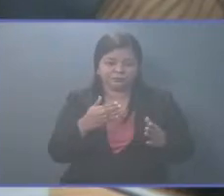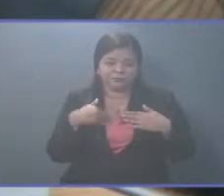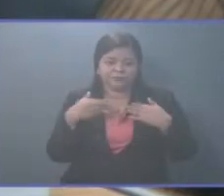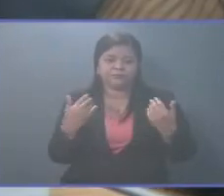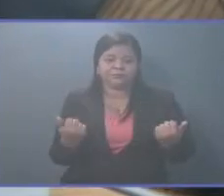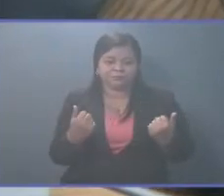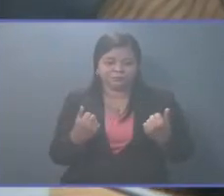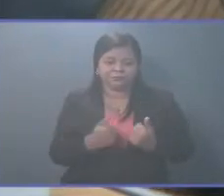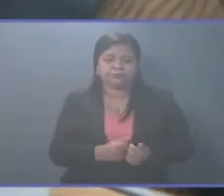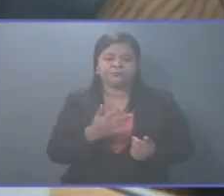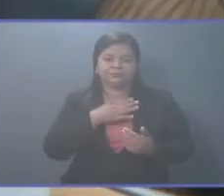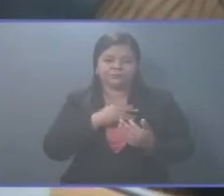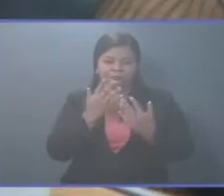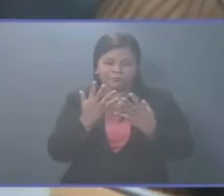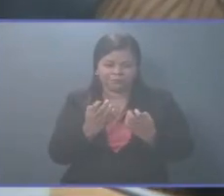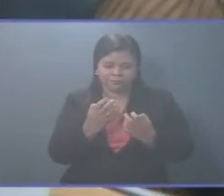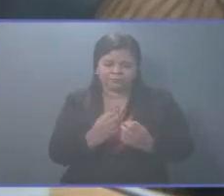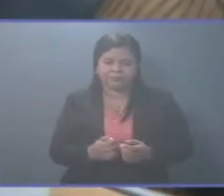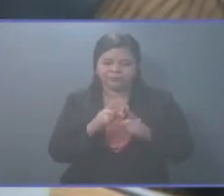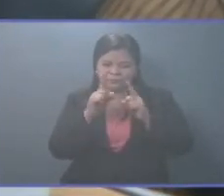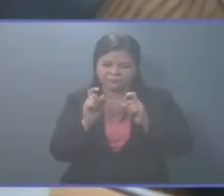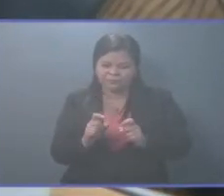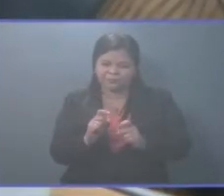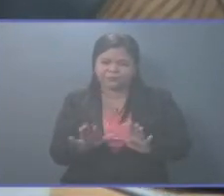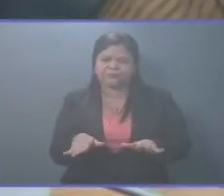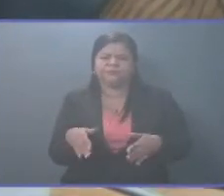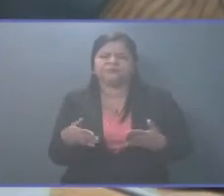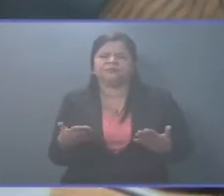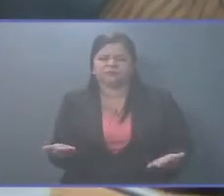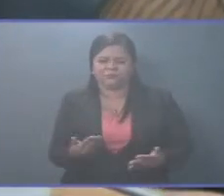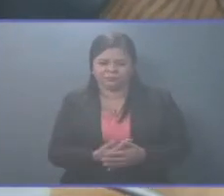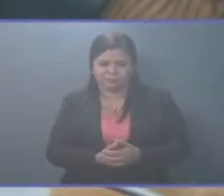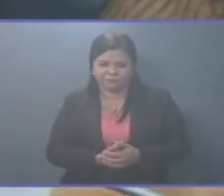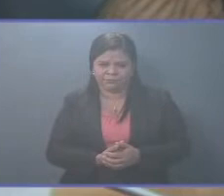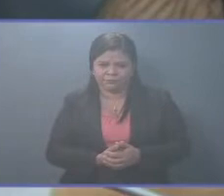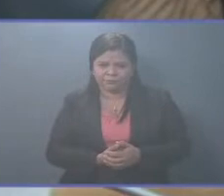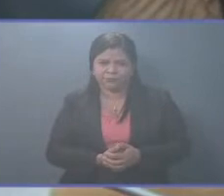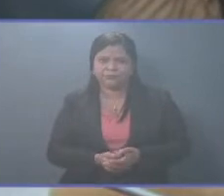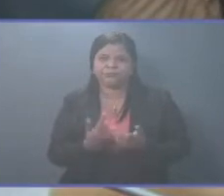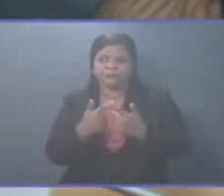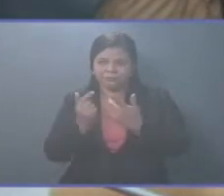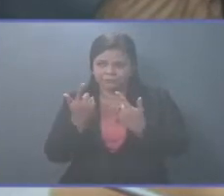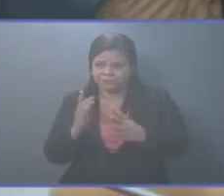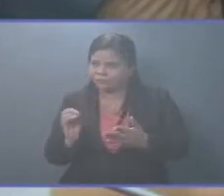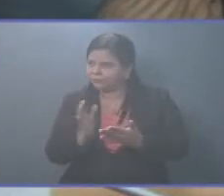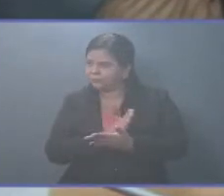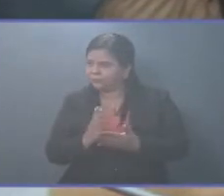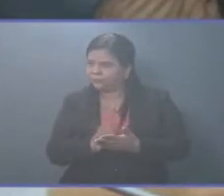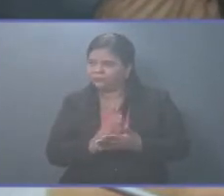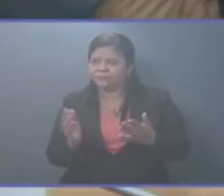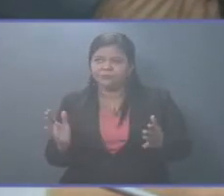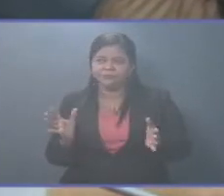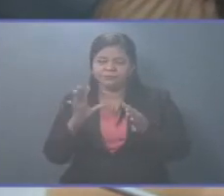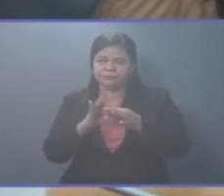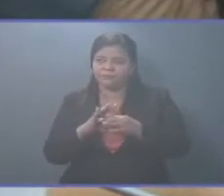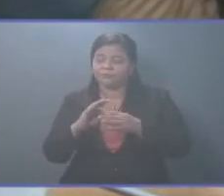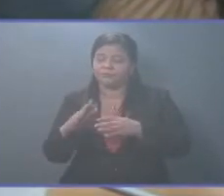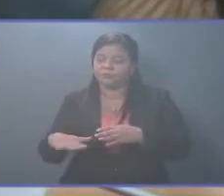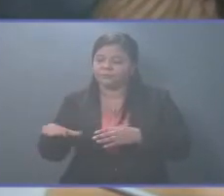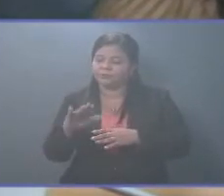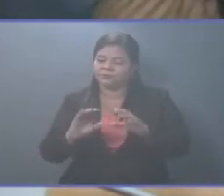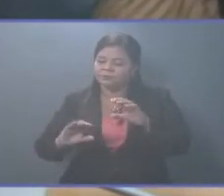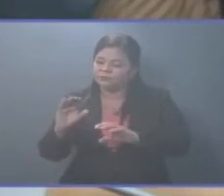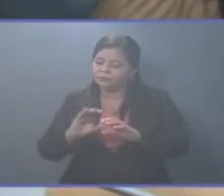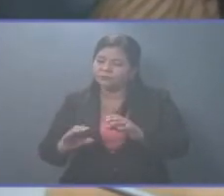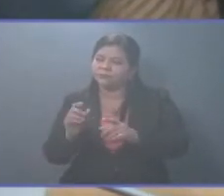hacía a él la pregunta a él que por qué no había una interrelación en el campo científico para el manejo de